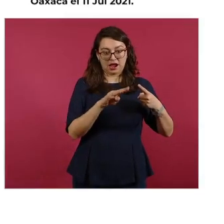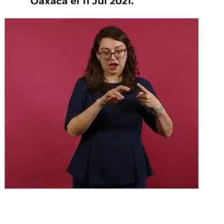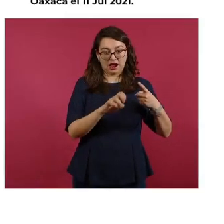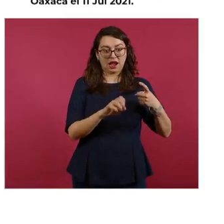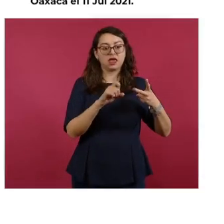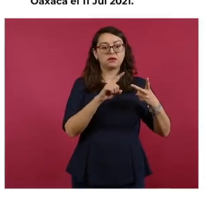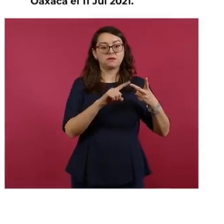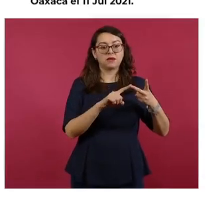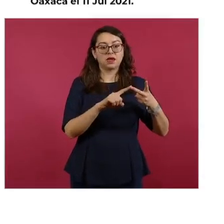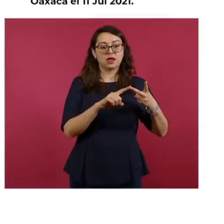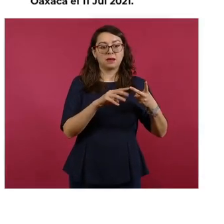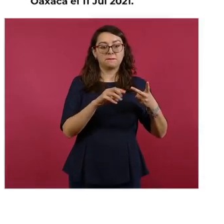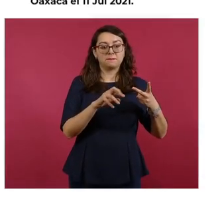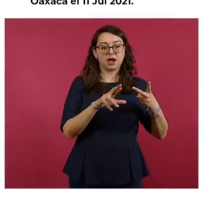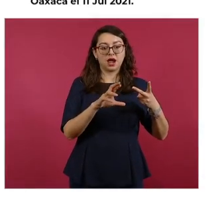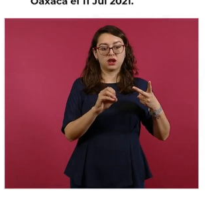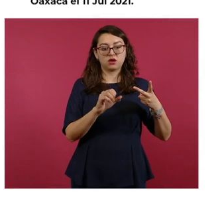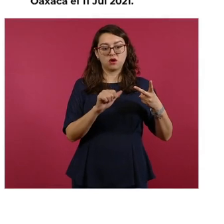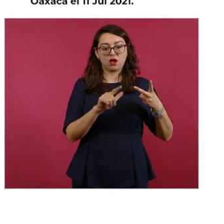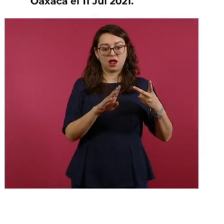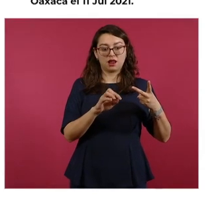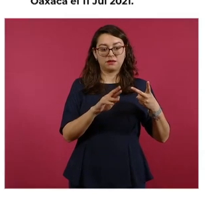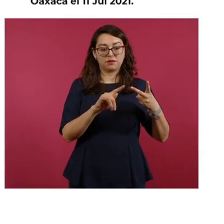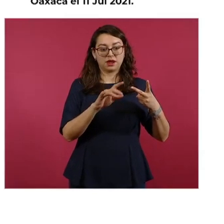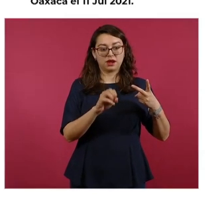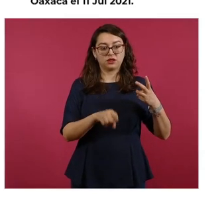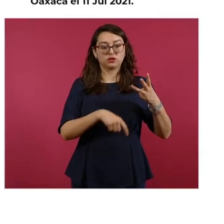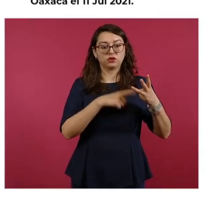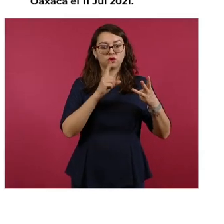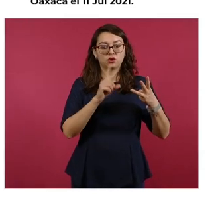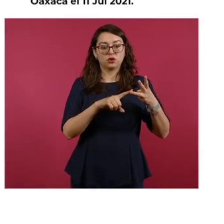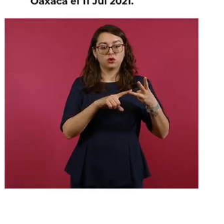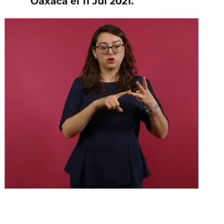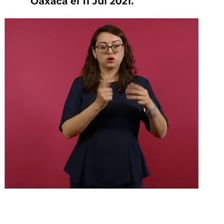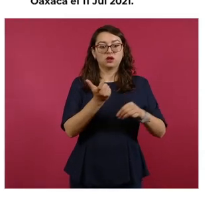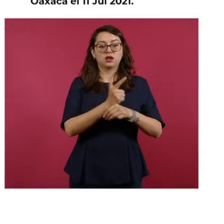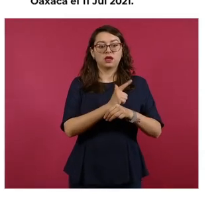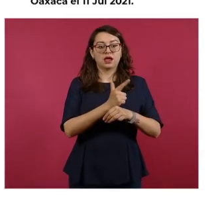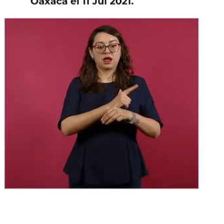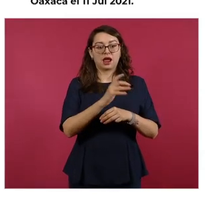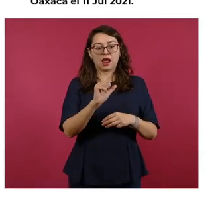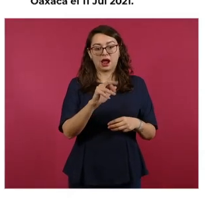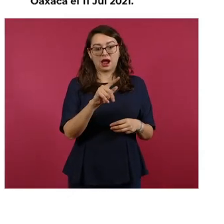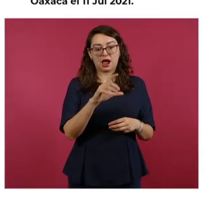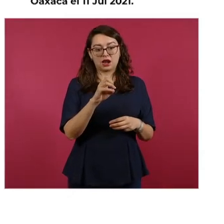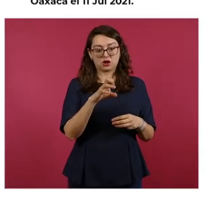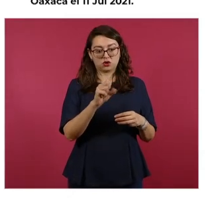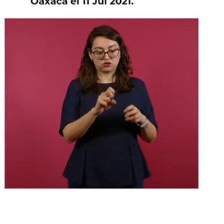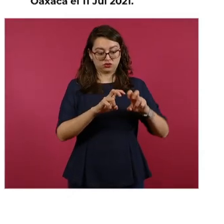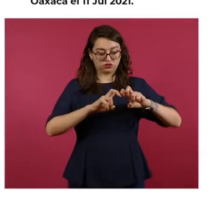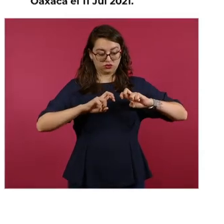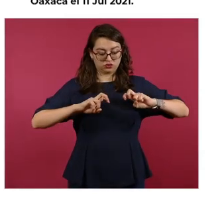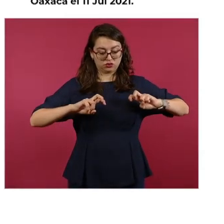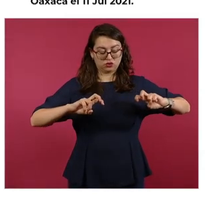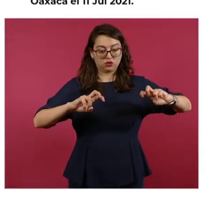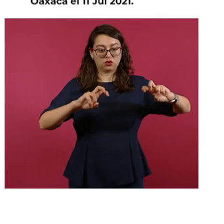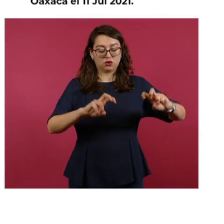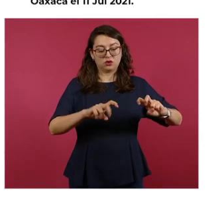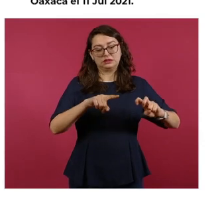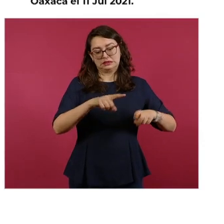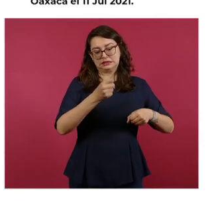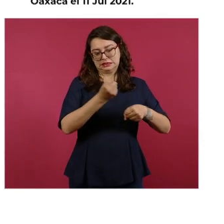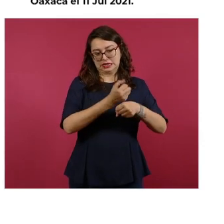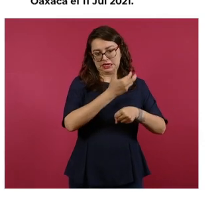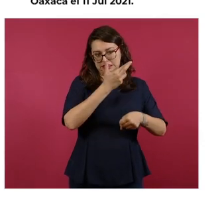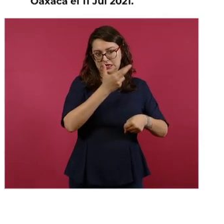el magistrado Mario Alberto Gómez Retis y el licenciado Carlos Ernesto Ramírez Guzmán, el secretario en funciones